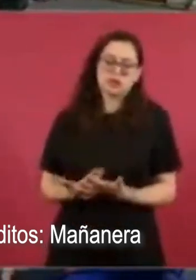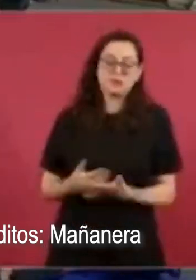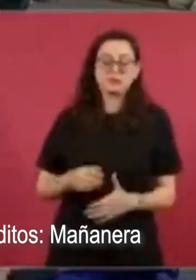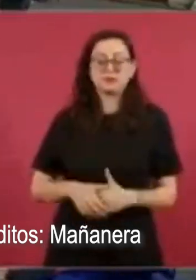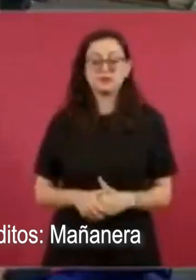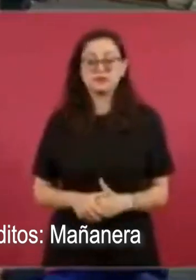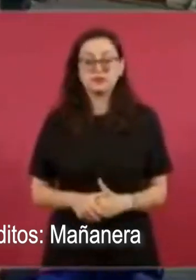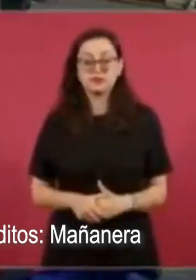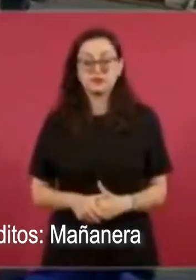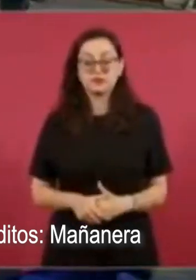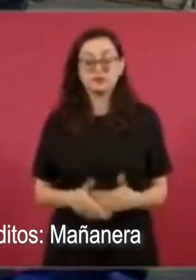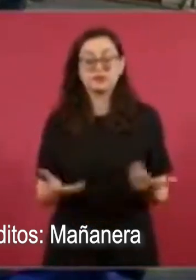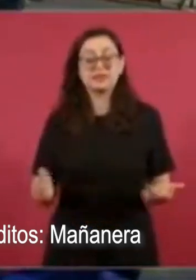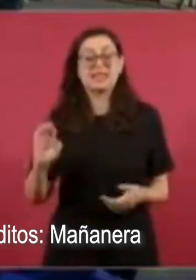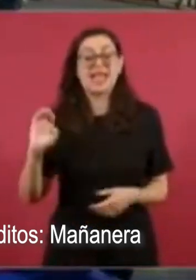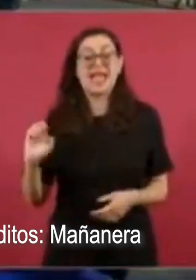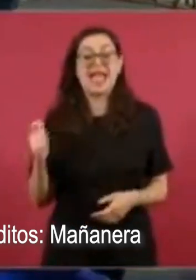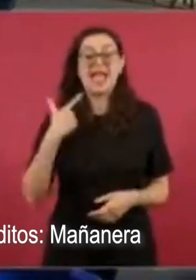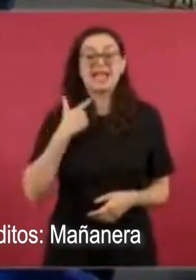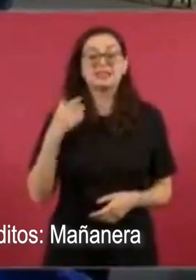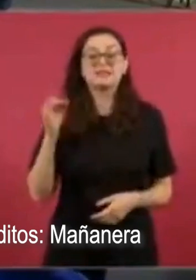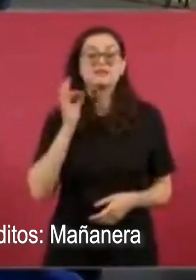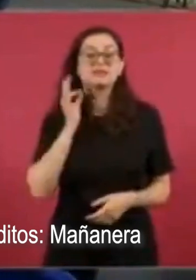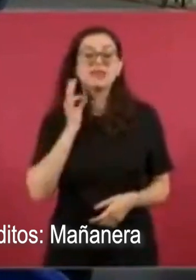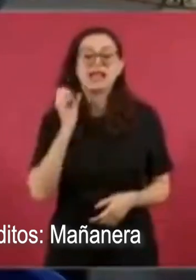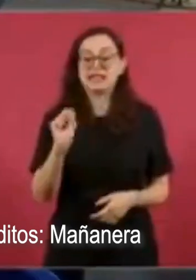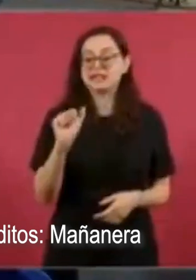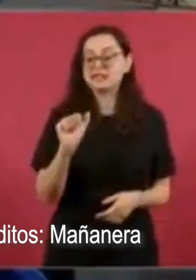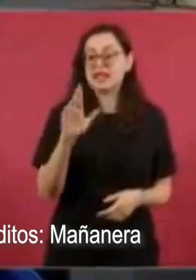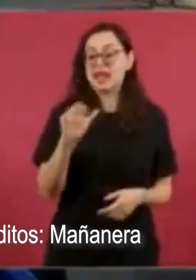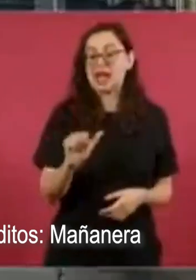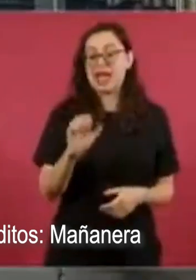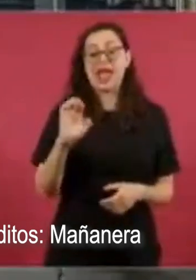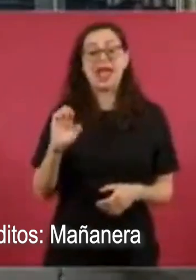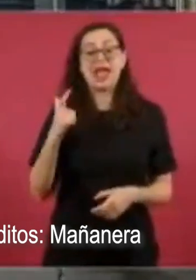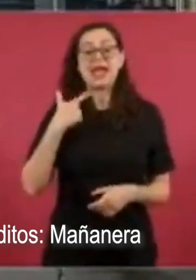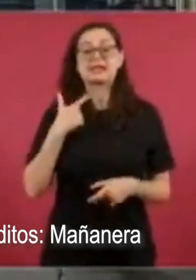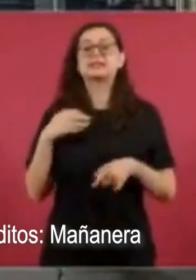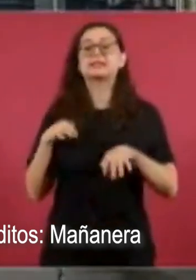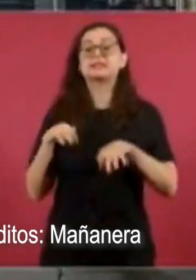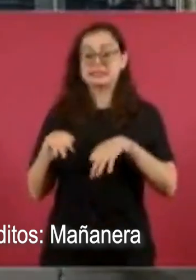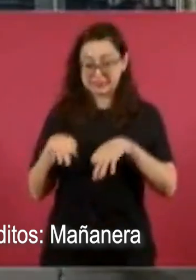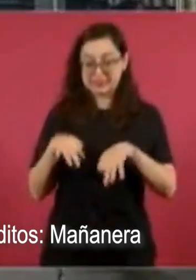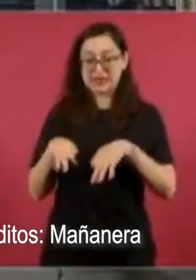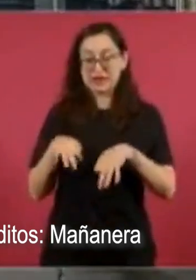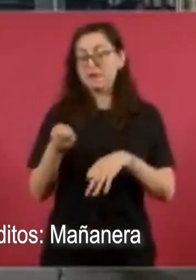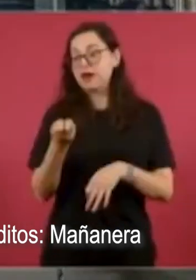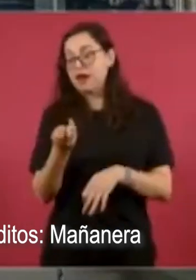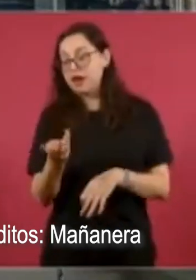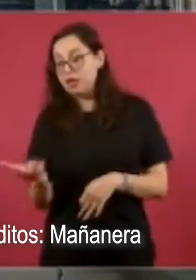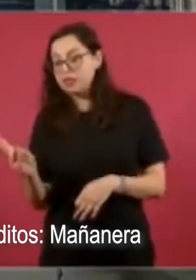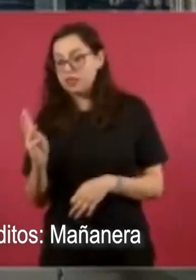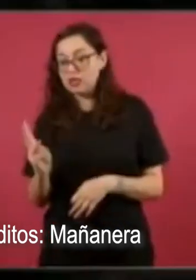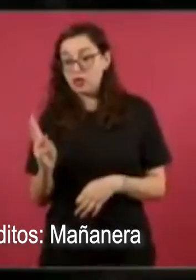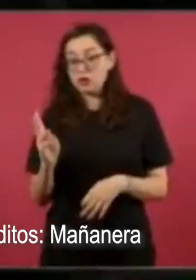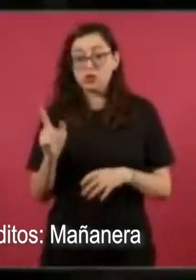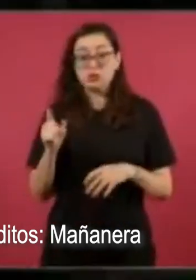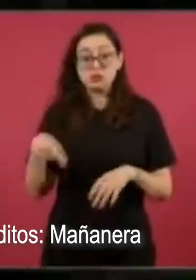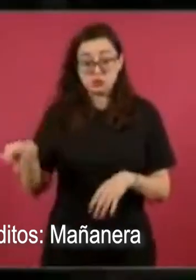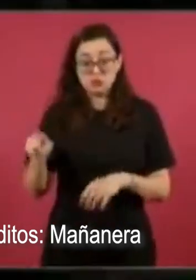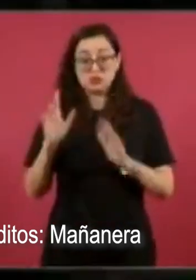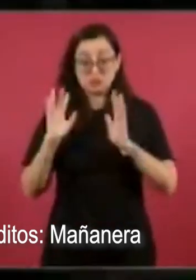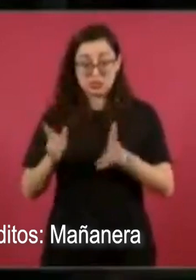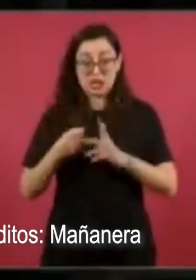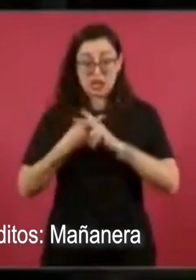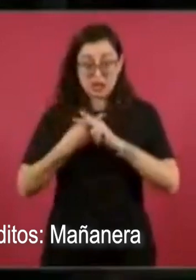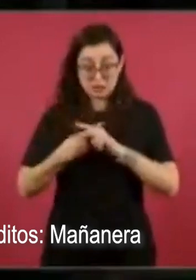si la exfiscal Sara Bruna y sus excolaboradores ya son indiciados, dado que actuaron presumiblemente